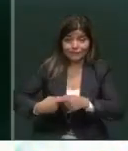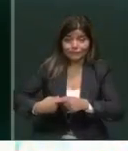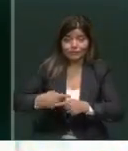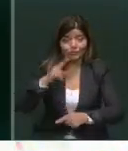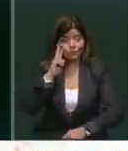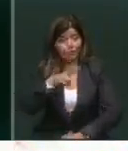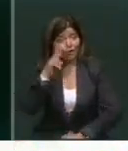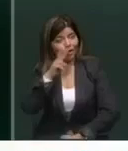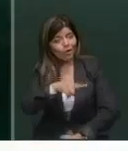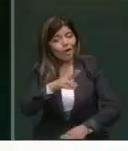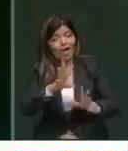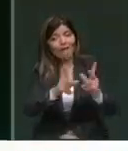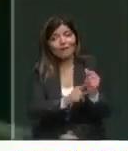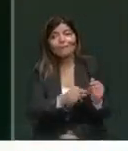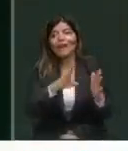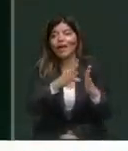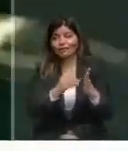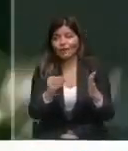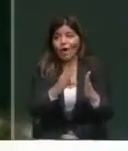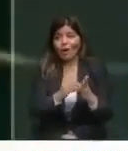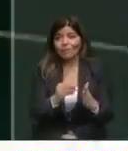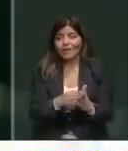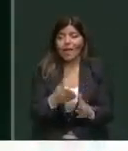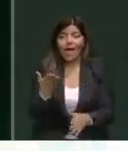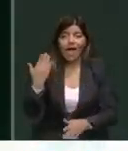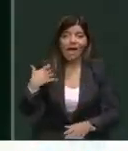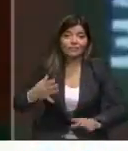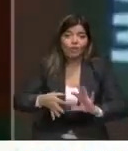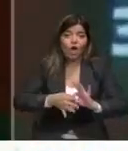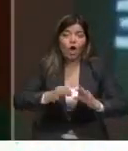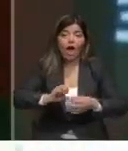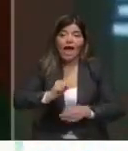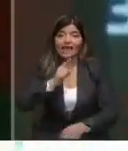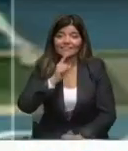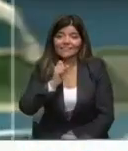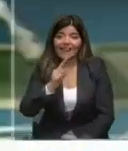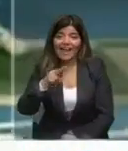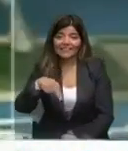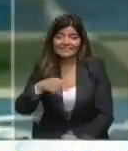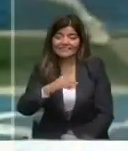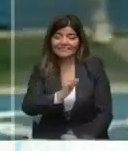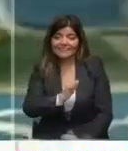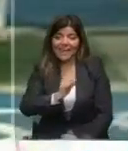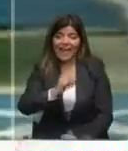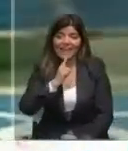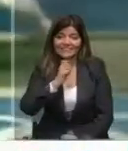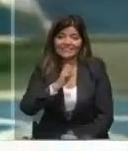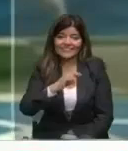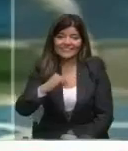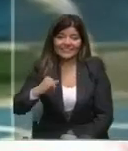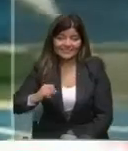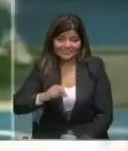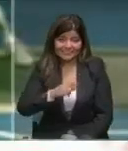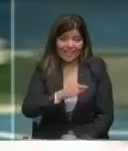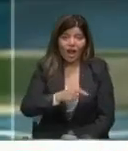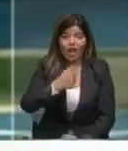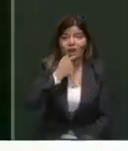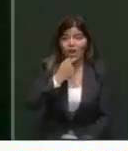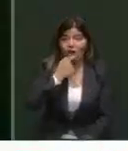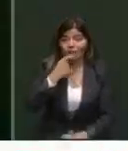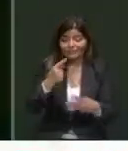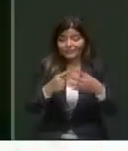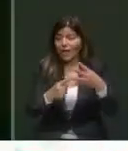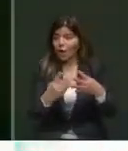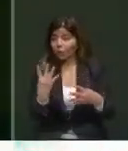seguir. Paris dijo presente en los Juegos Olímpicos de Atlanta, Atenas, Beijing y Londres.